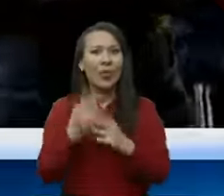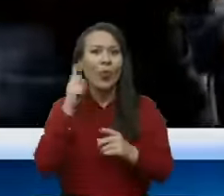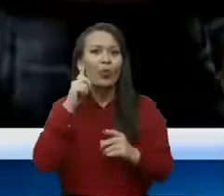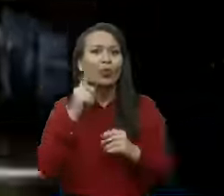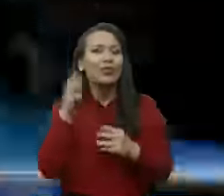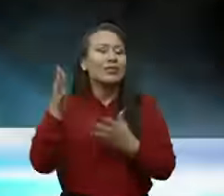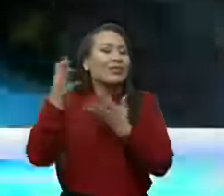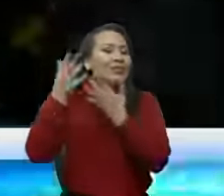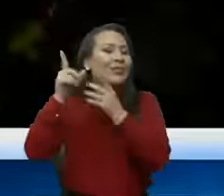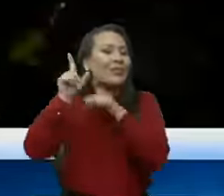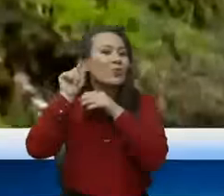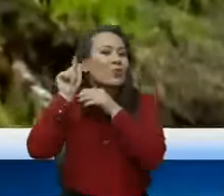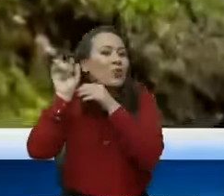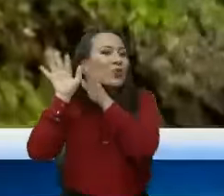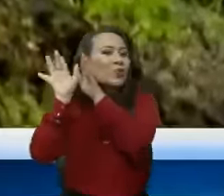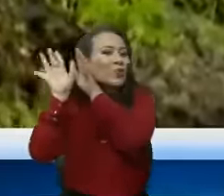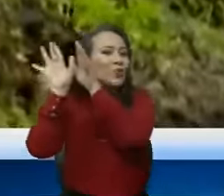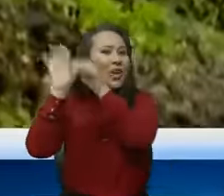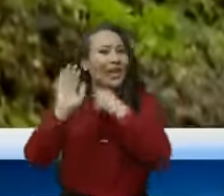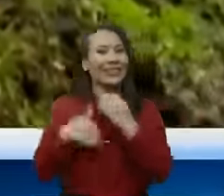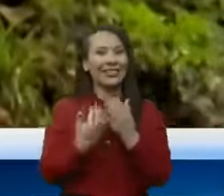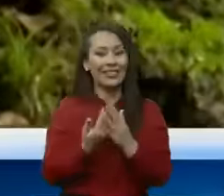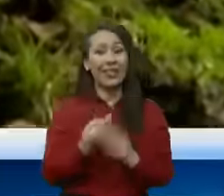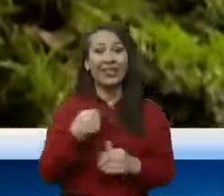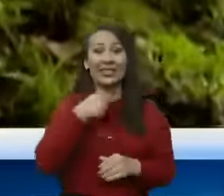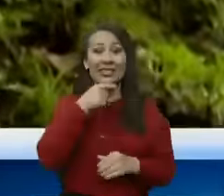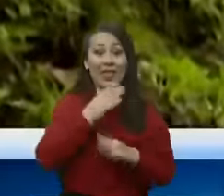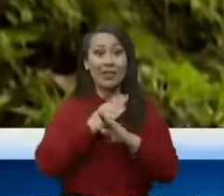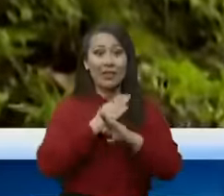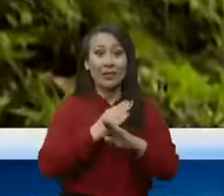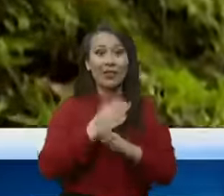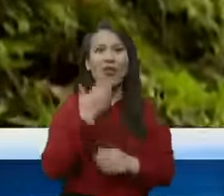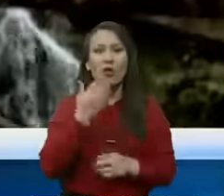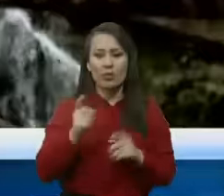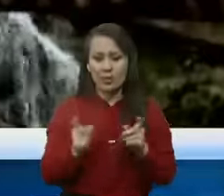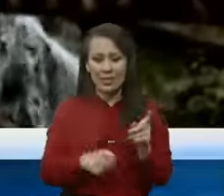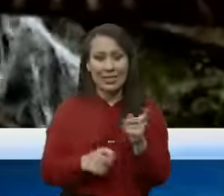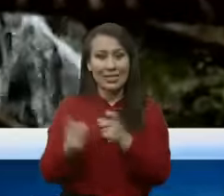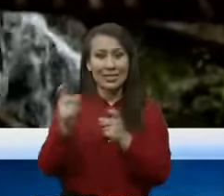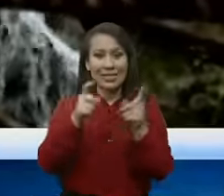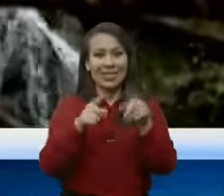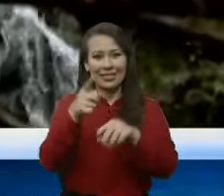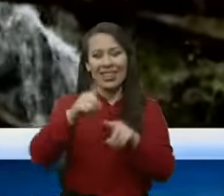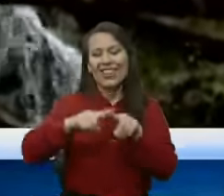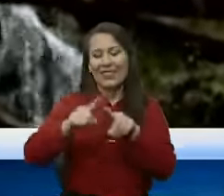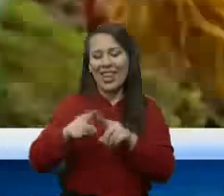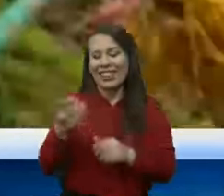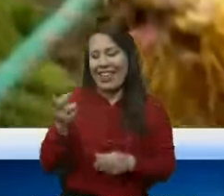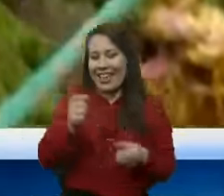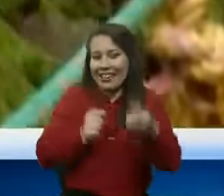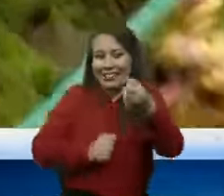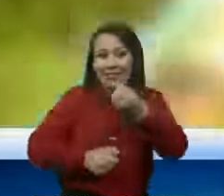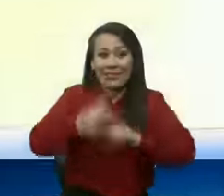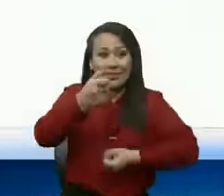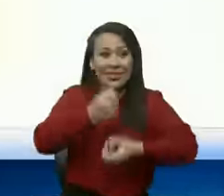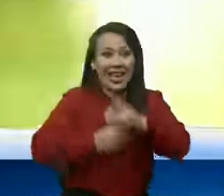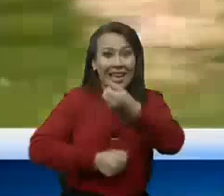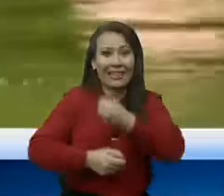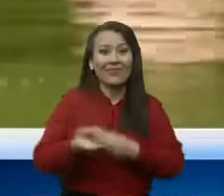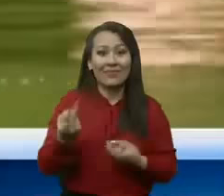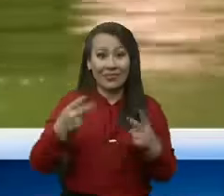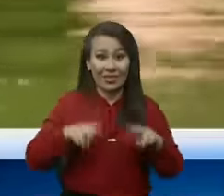una melodía incomparable como protección de los turistas se han habilitado gradas rústicos pasamanos y